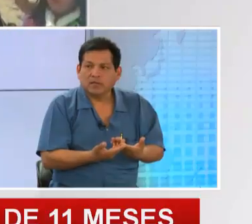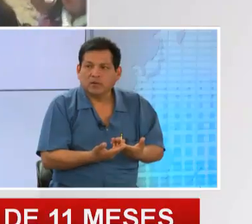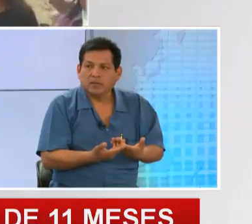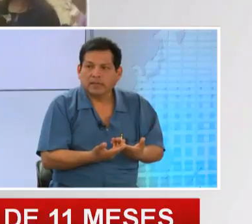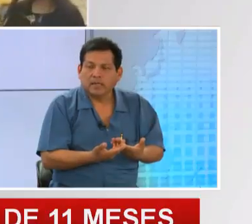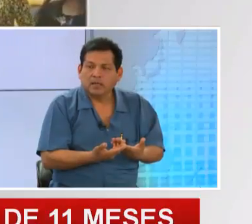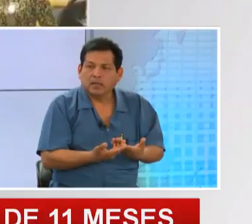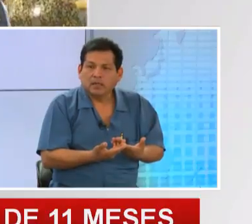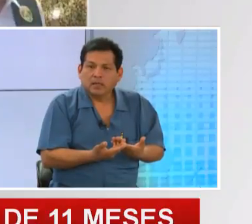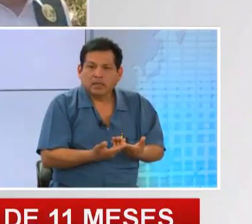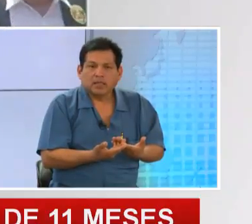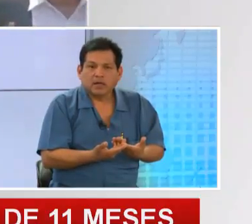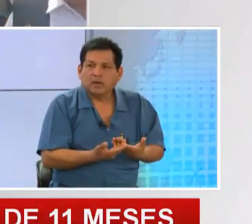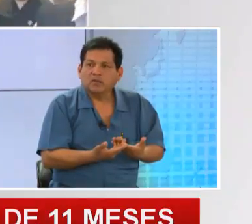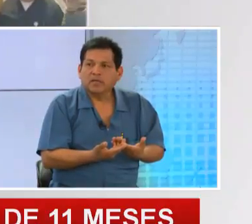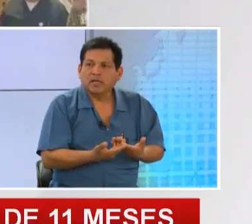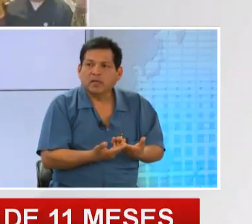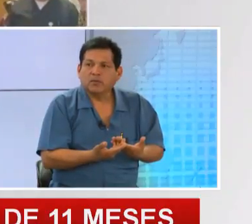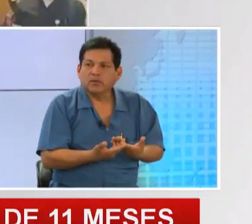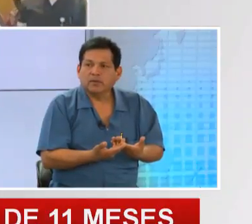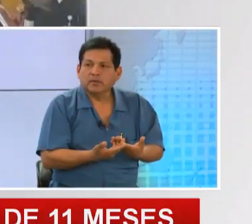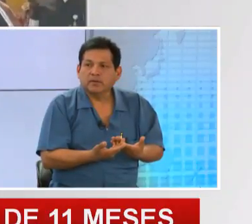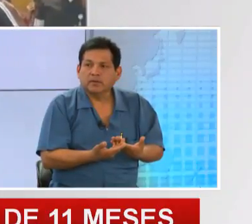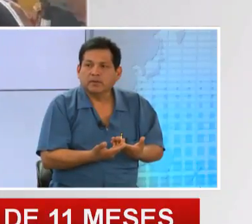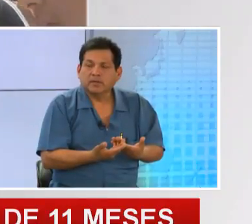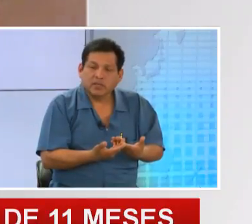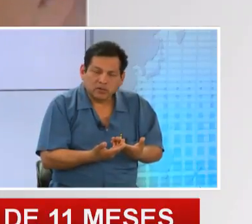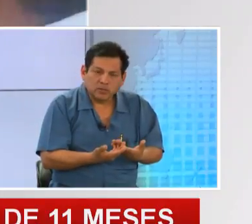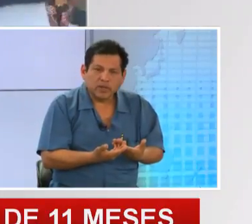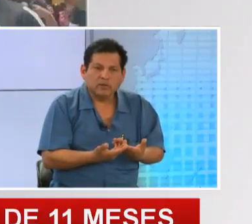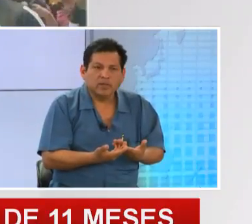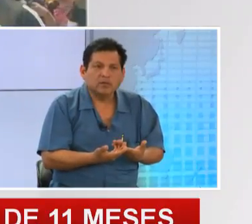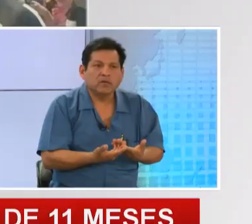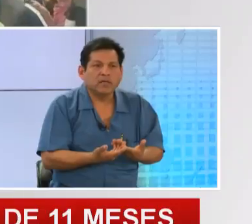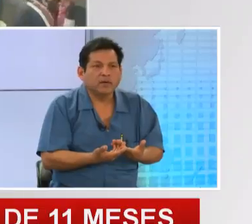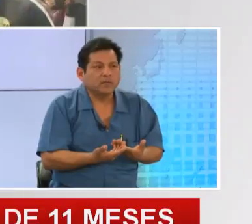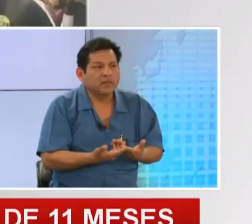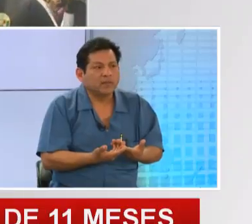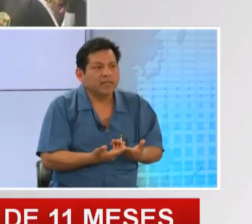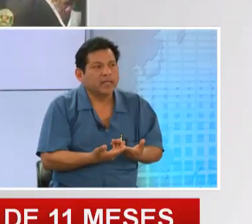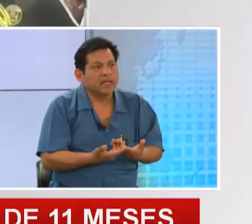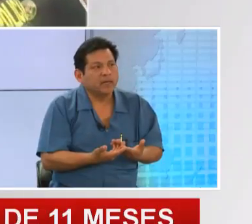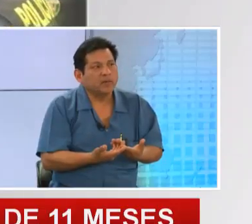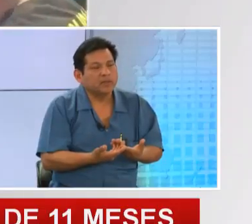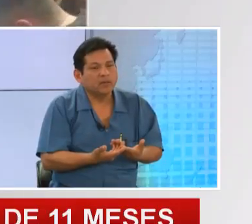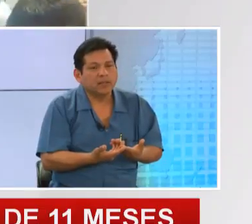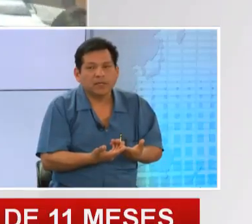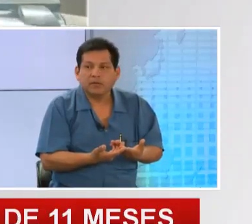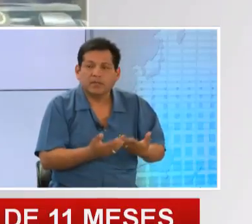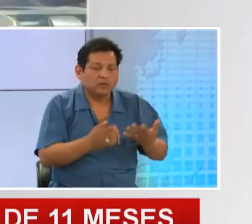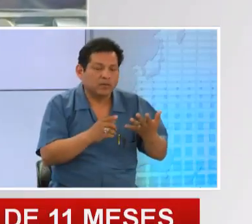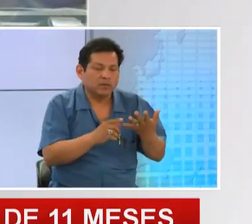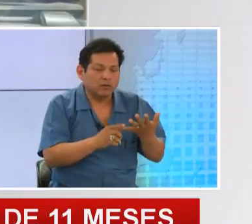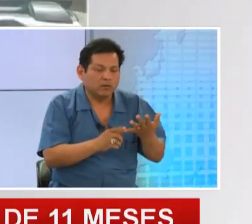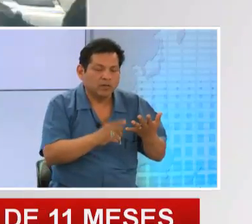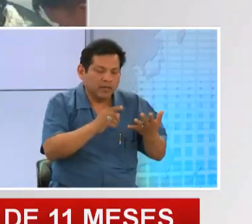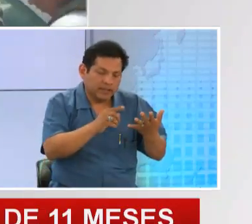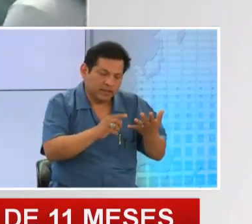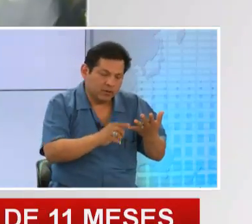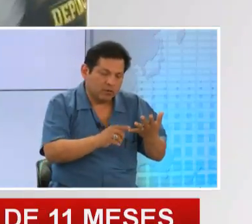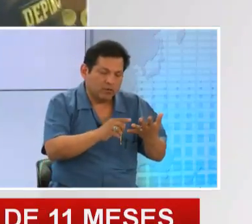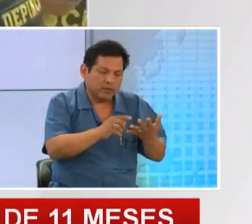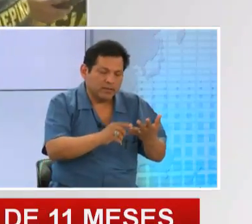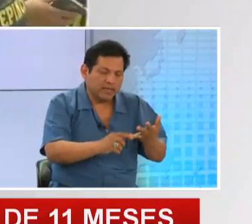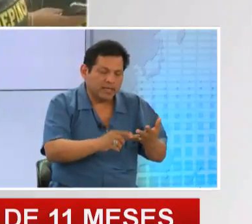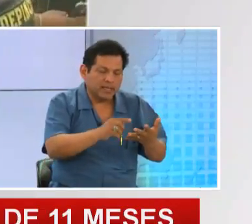dedicados a la salud mental, que trabajamos en equipo. Y eso es bueno, eso es lo que debemos aprender. El equipo de salud mental no es tan solo el psicólogo, es